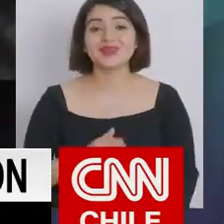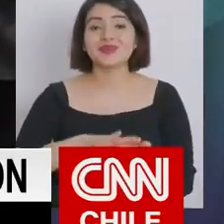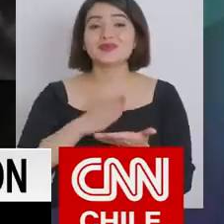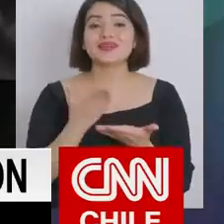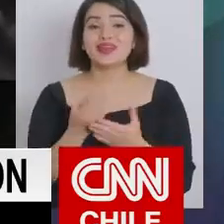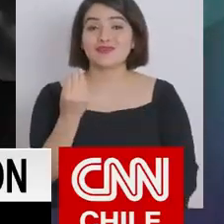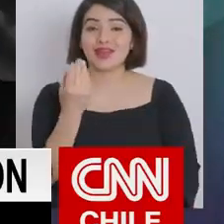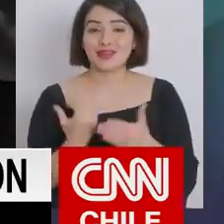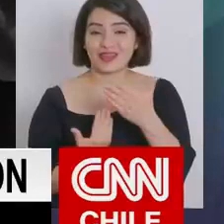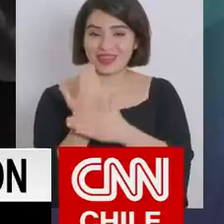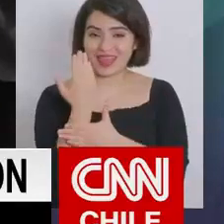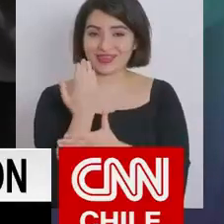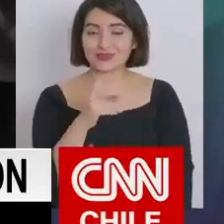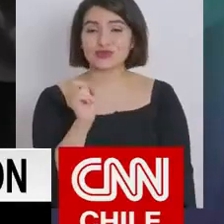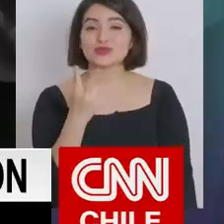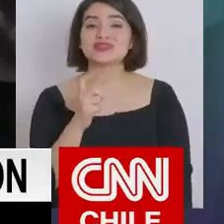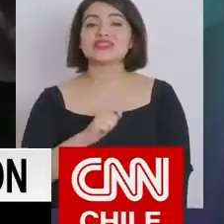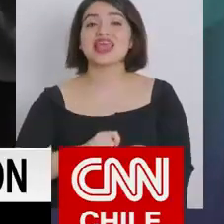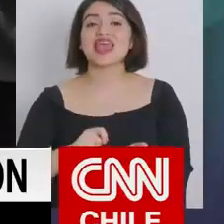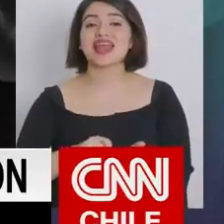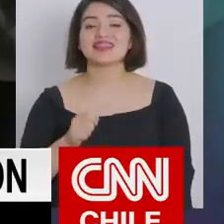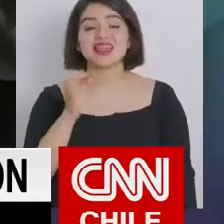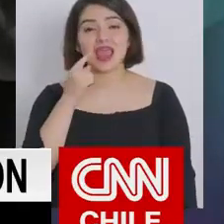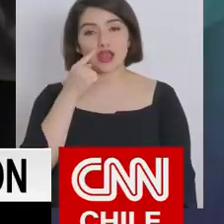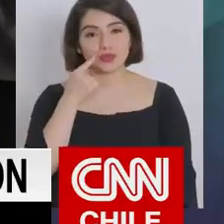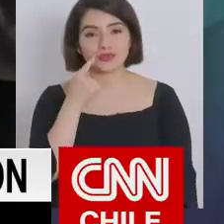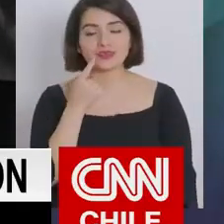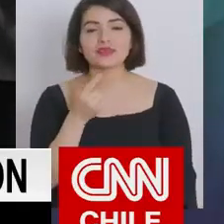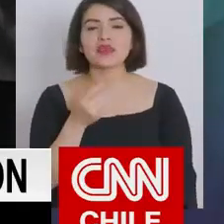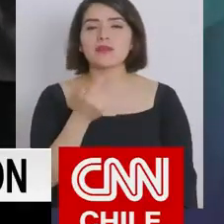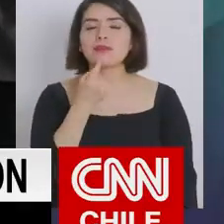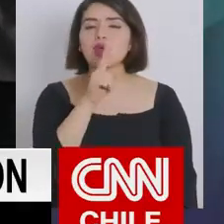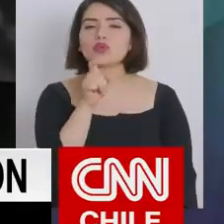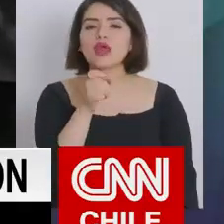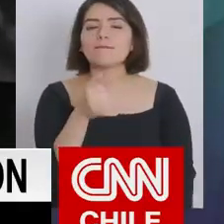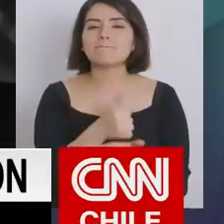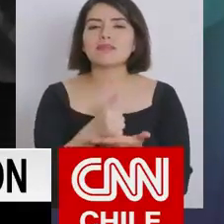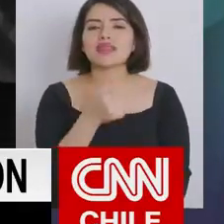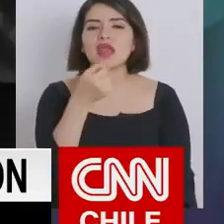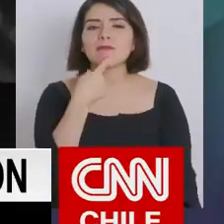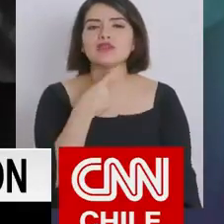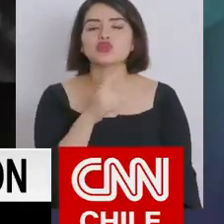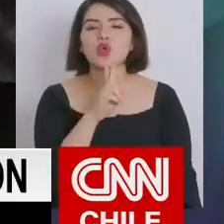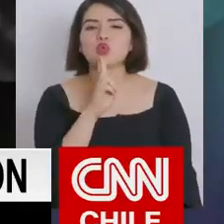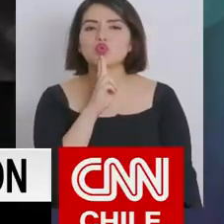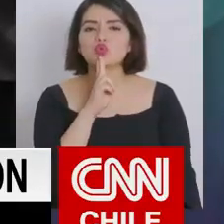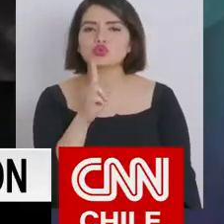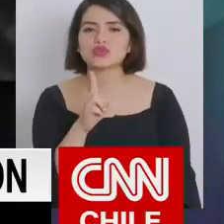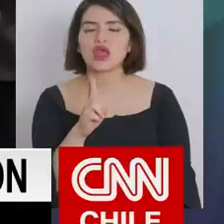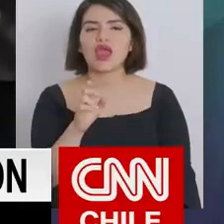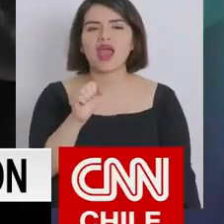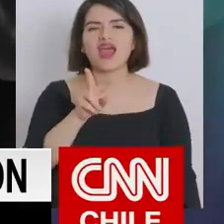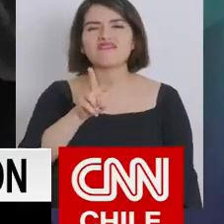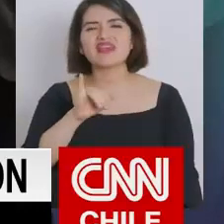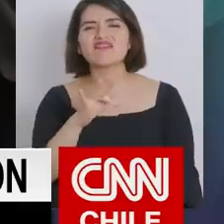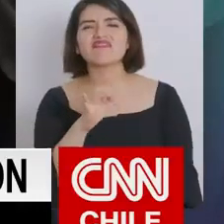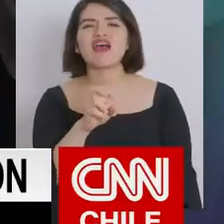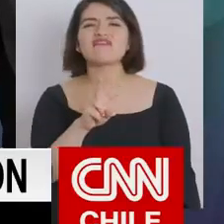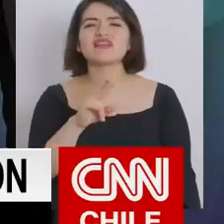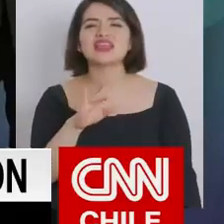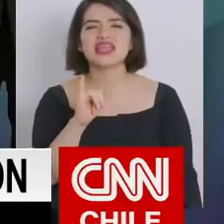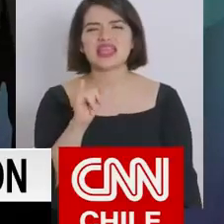Muy buenos días. Subsecretaria, le quería preguntar por este medicamento ruso, el Abifavir, que, claro, el